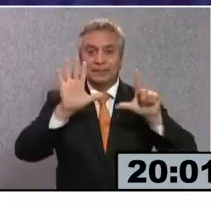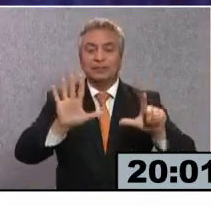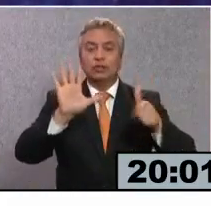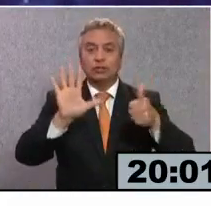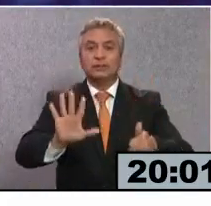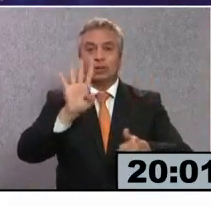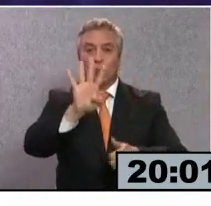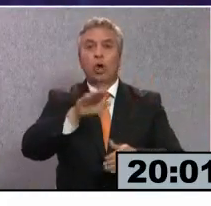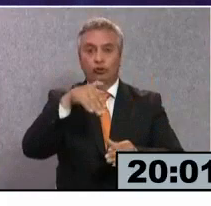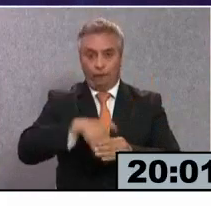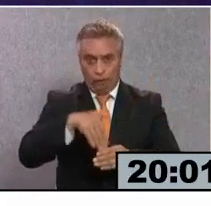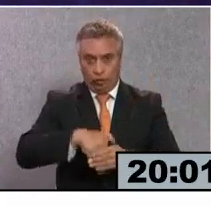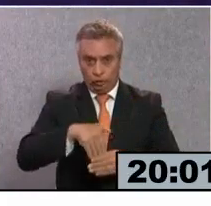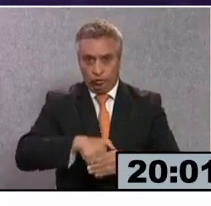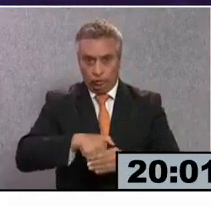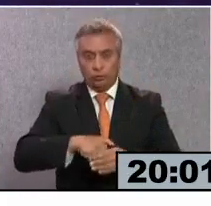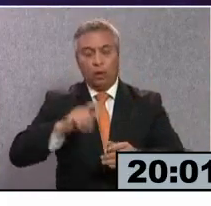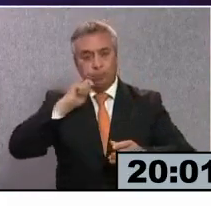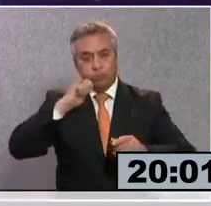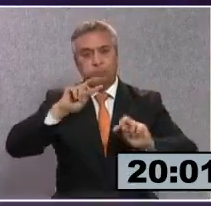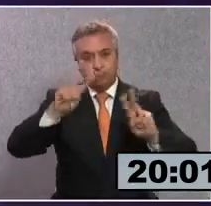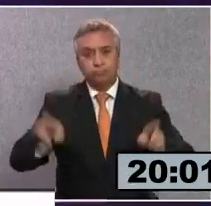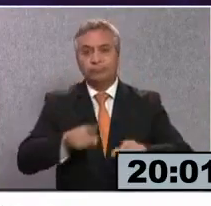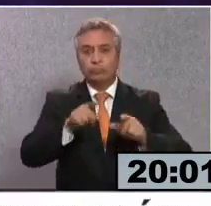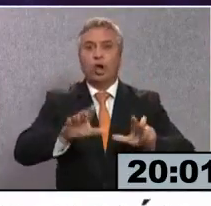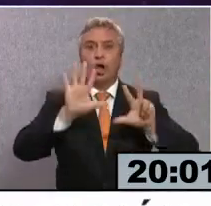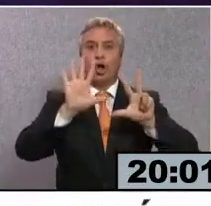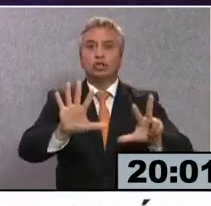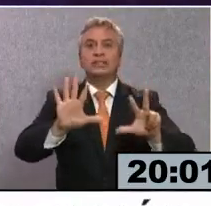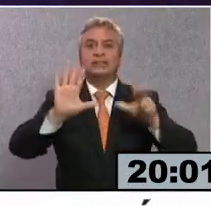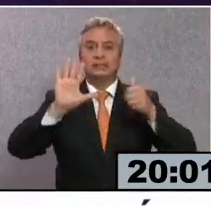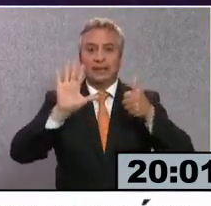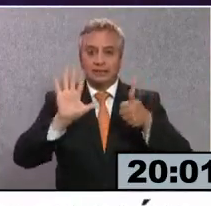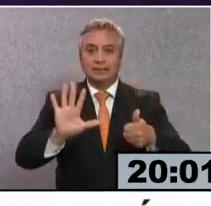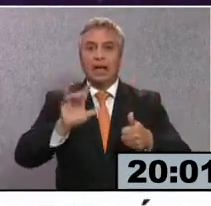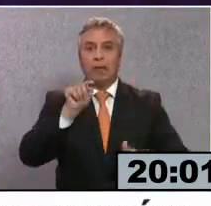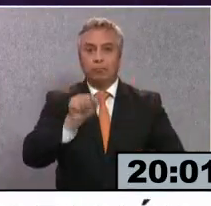7.674 votos, correspondiente al